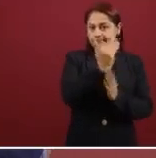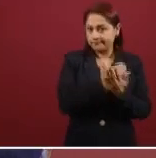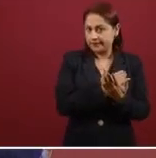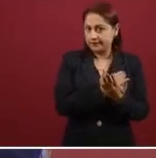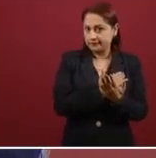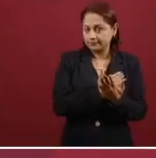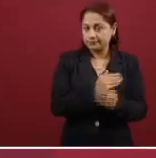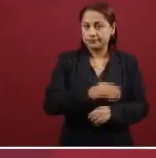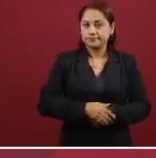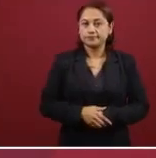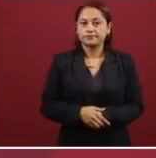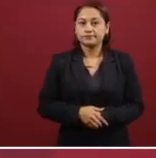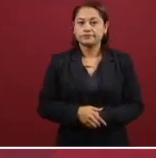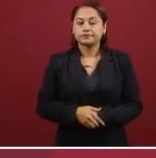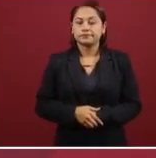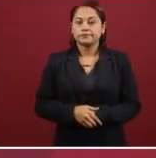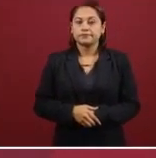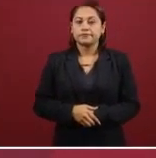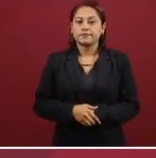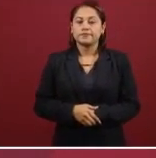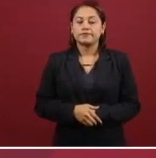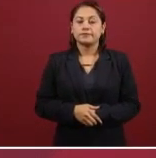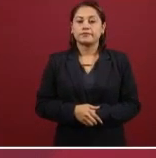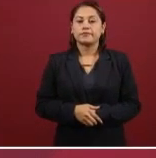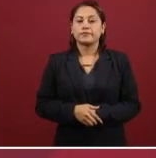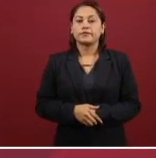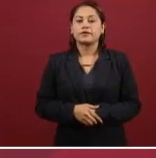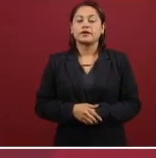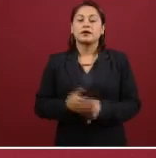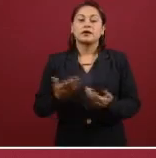porque tengo un reporte semanal